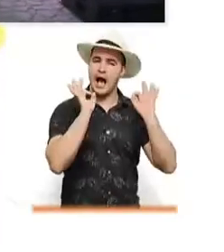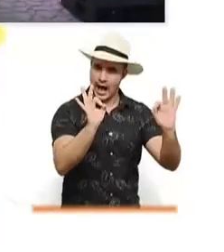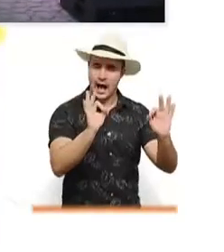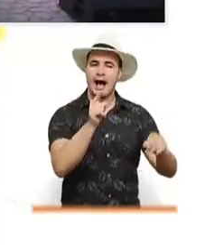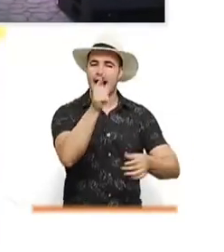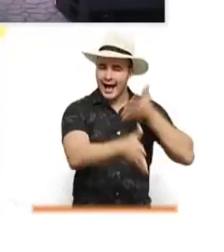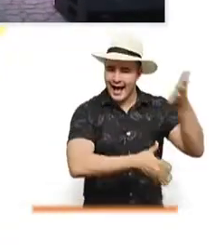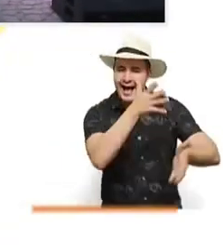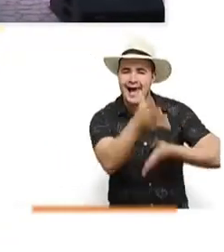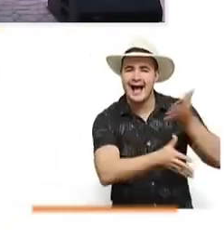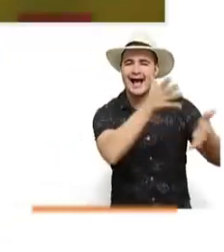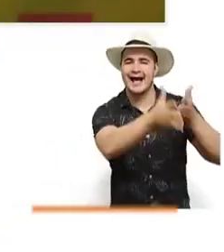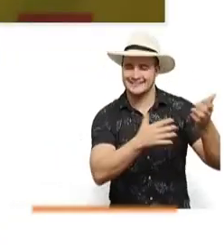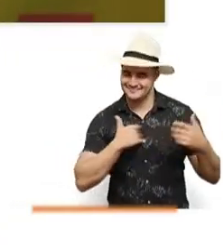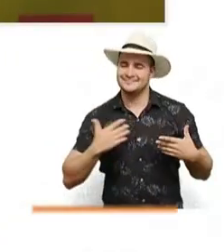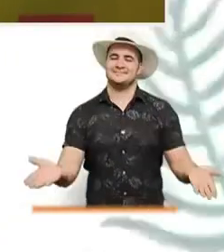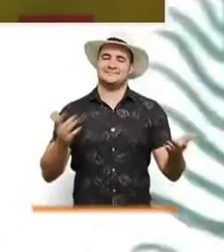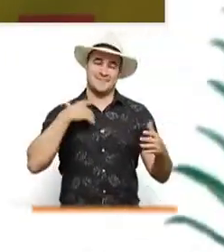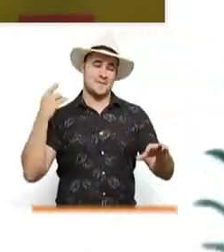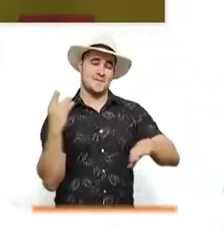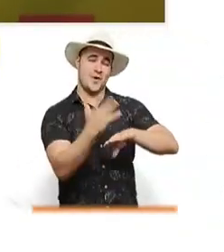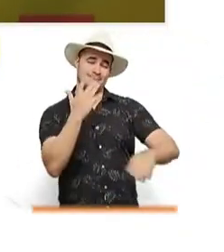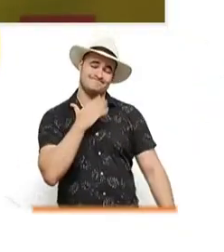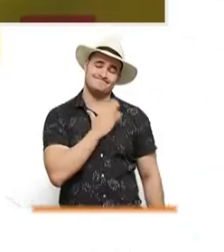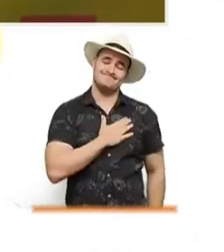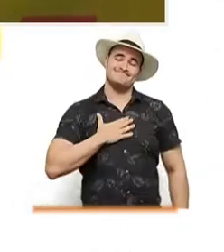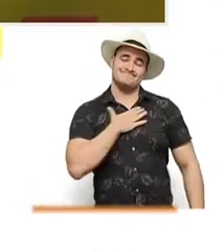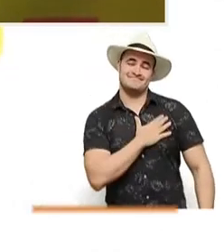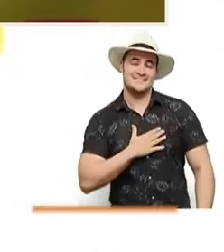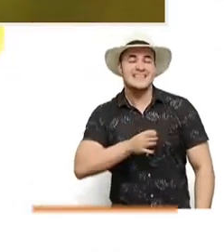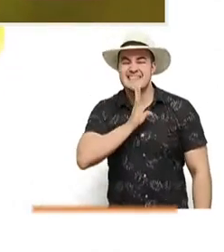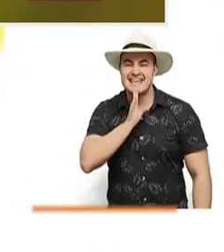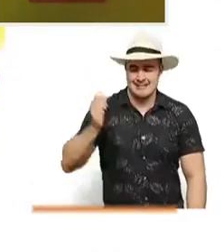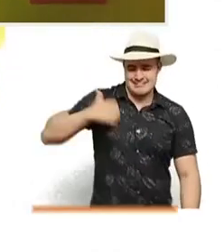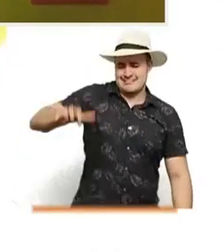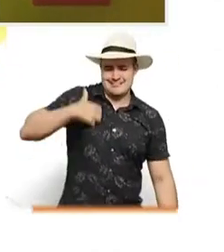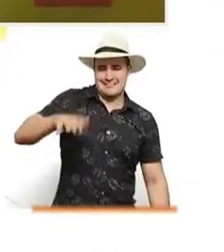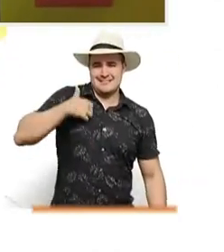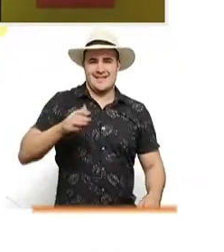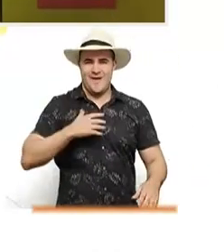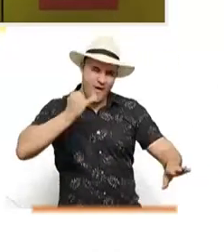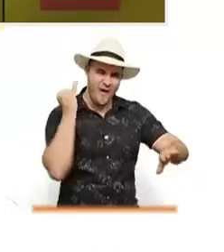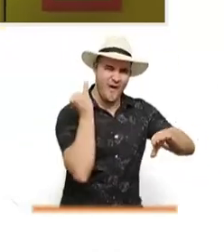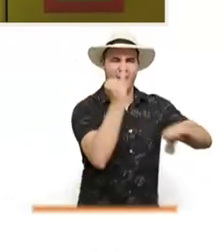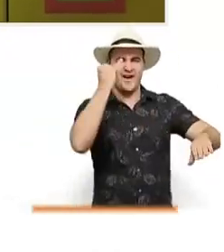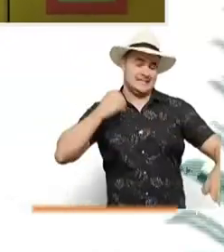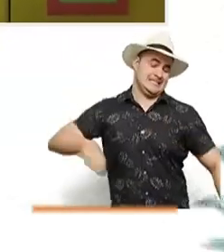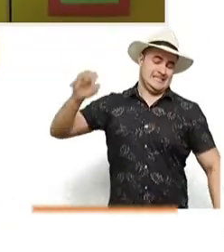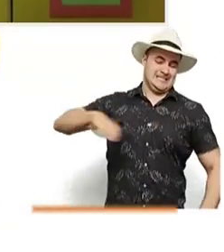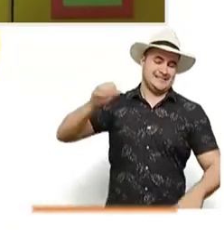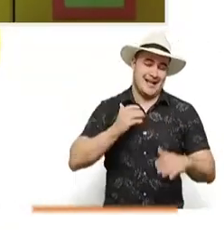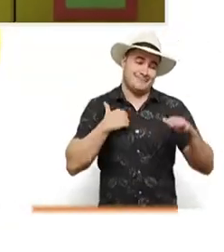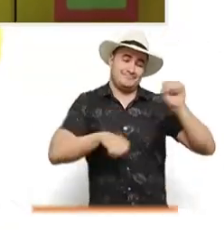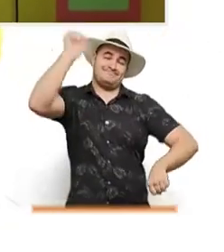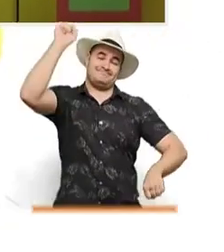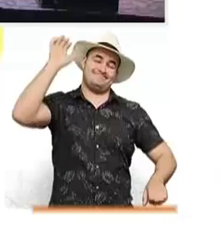guacuco es el que le va a ganar. Es esa pulga que jode y que no